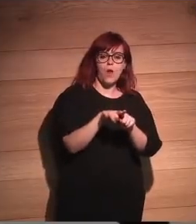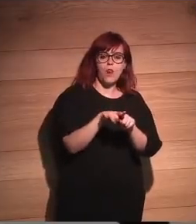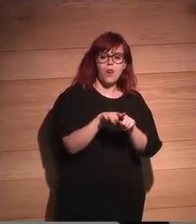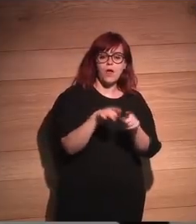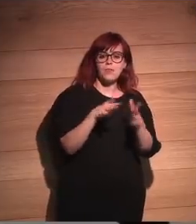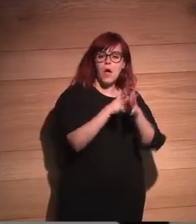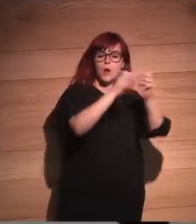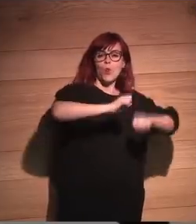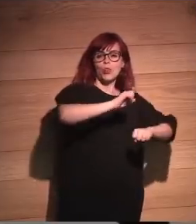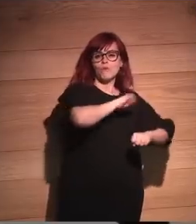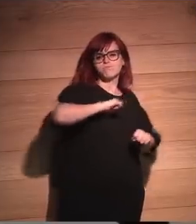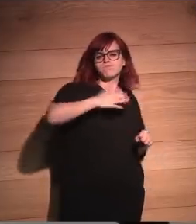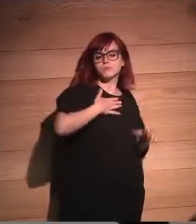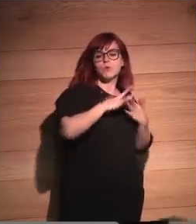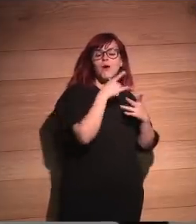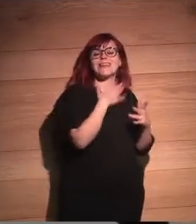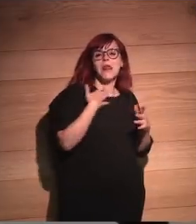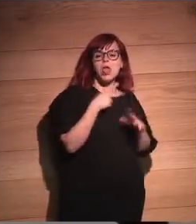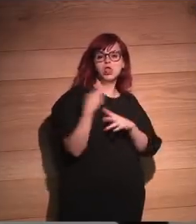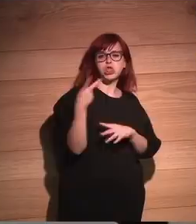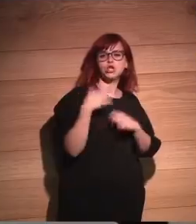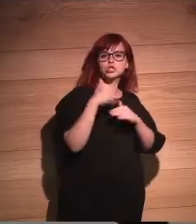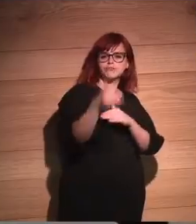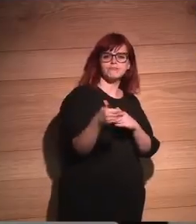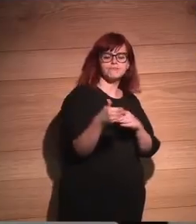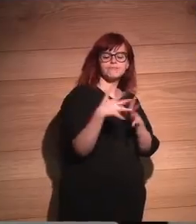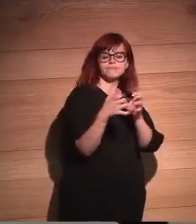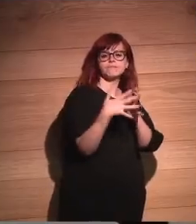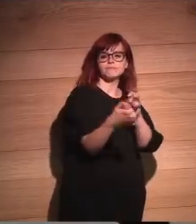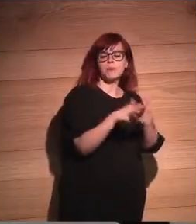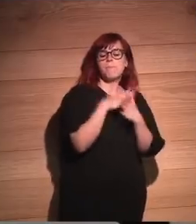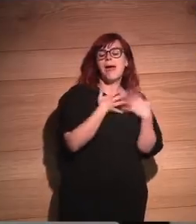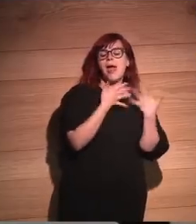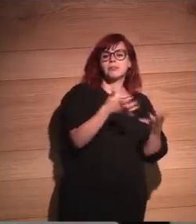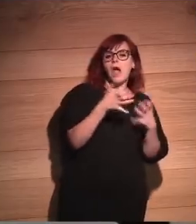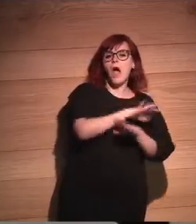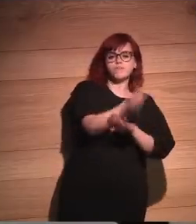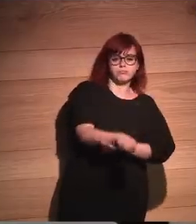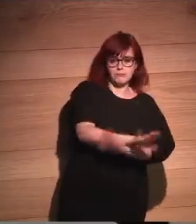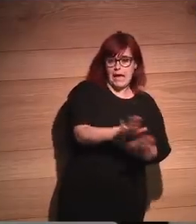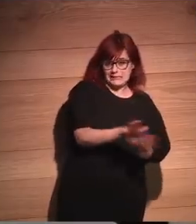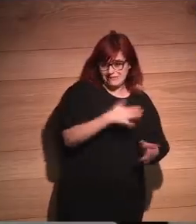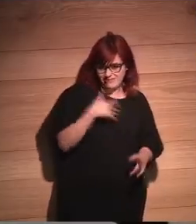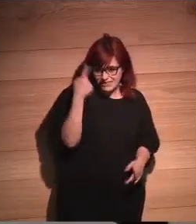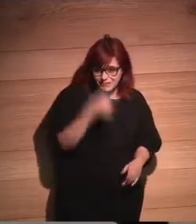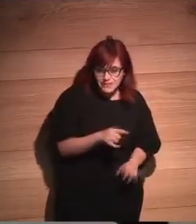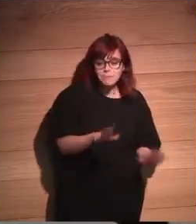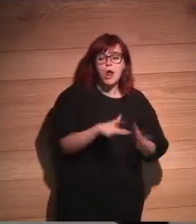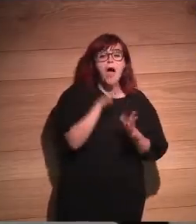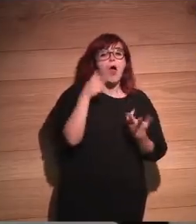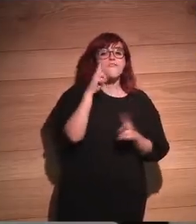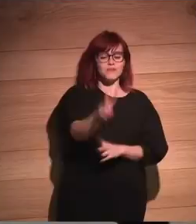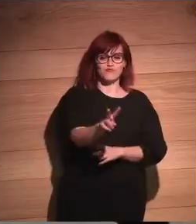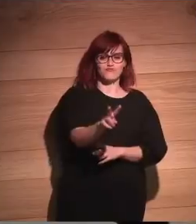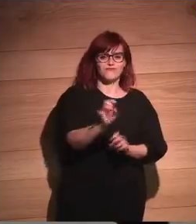multilaterales, y busca la relación bilateral, porque entiende que ahí tiene más ventajas. Y lo que está pasando y lo que estamos viendo